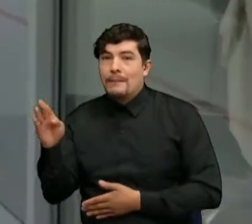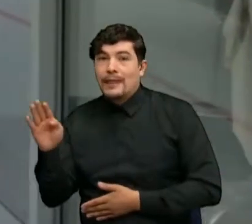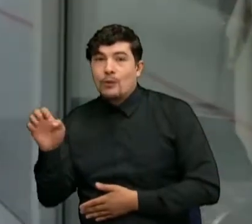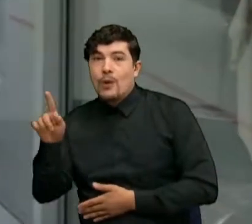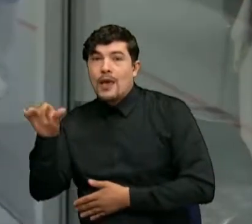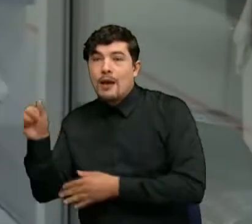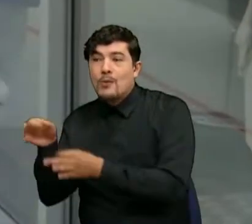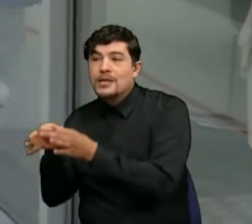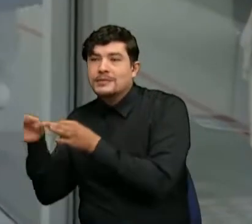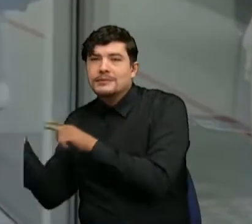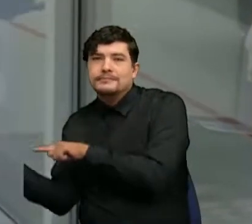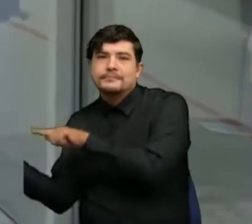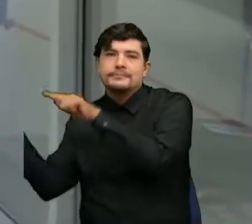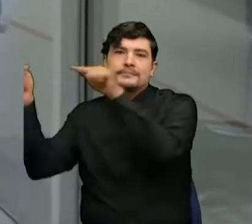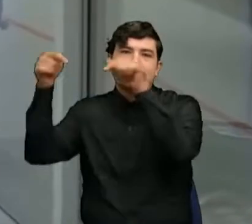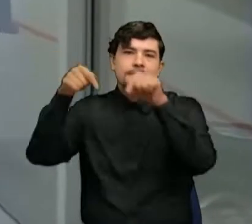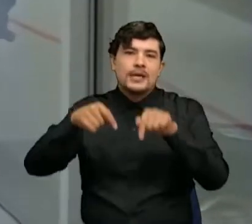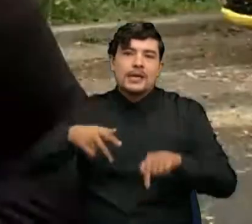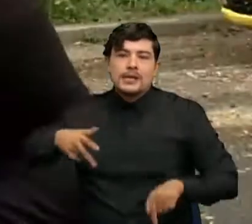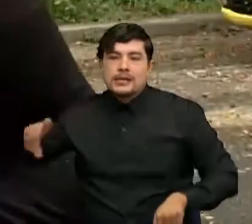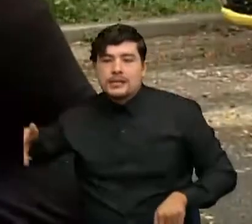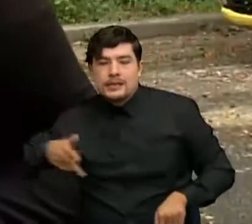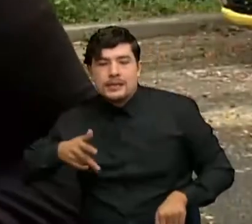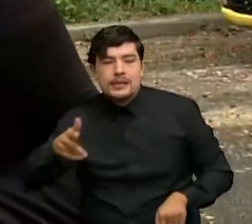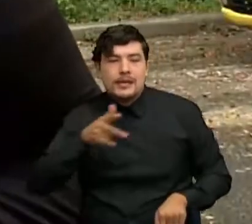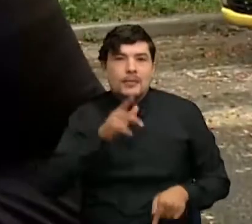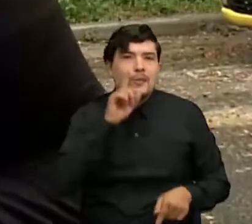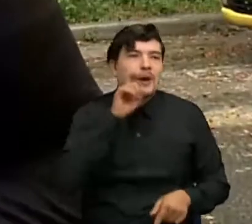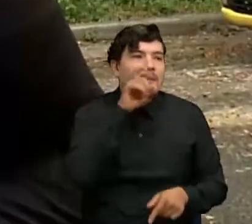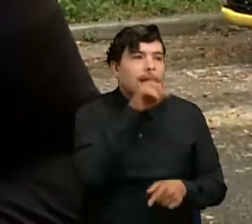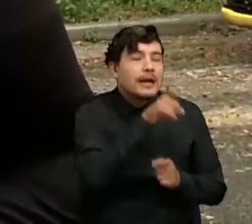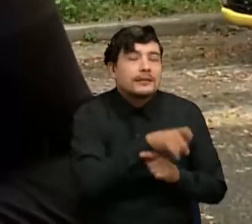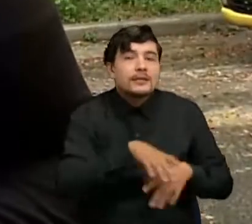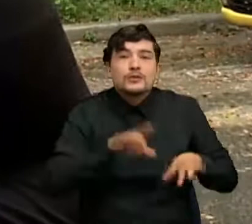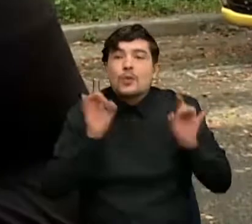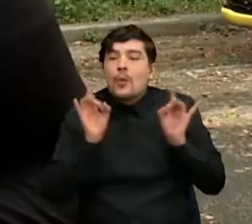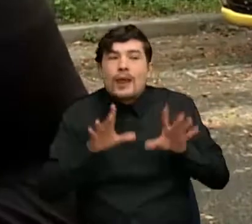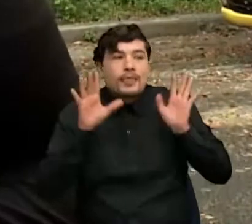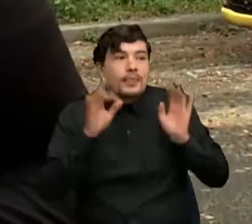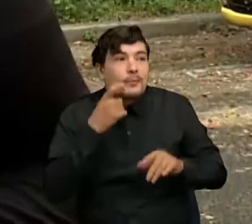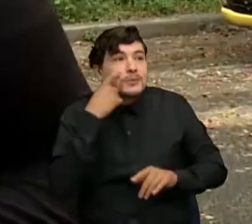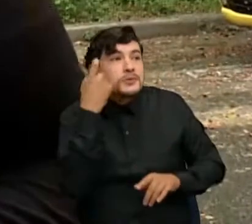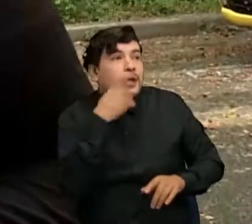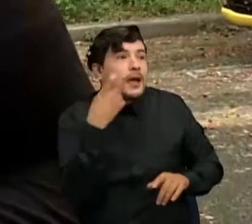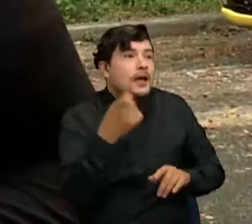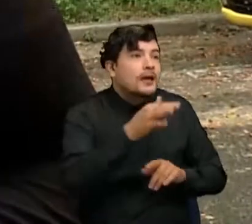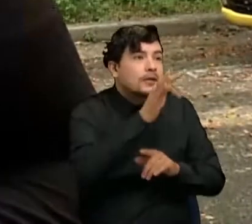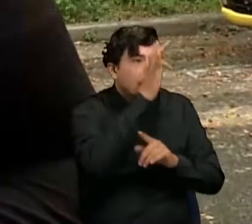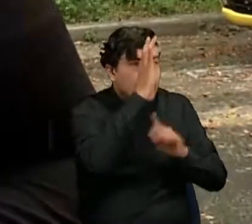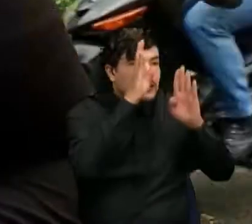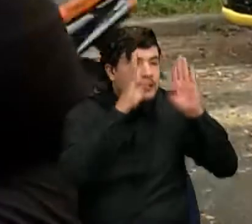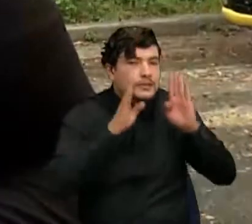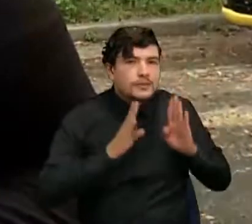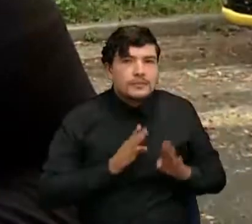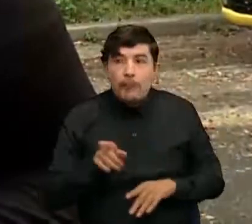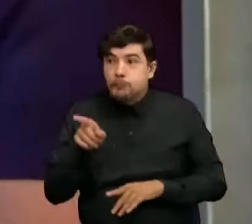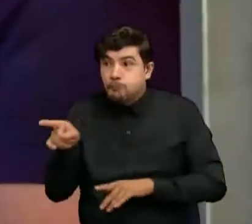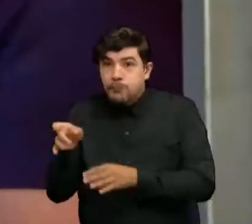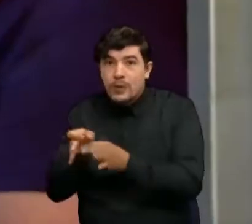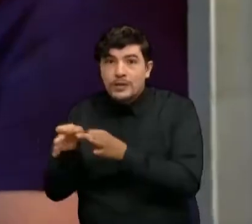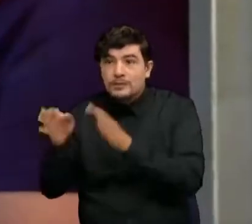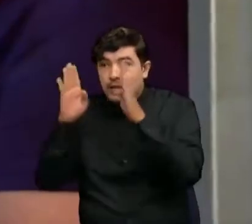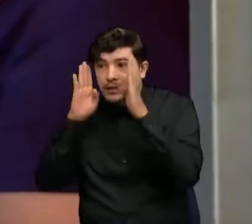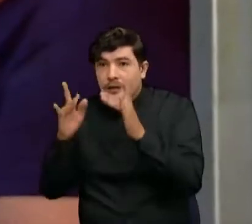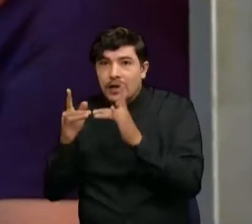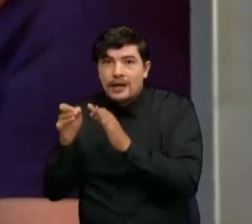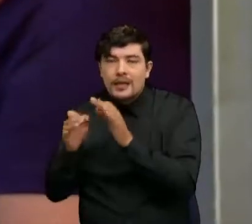Bucaramanga, a la Merced, a la de Dios, como se dice, a buscar una clínica donde nos puedan atender porque sencillamente no hay una cama UCI donde la puedan